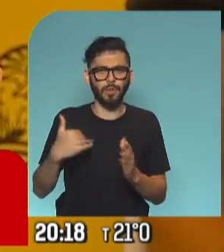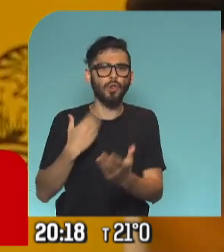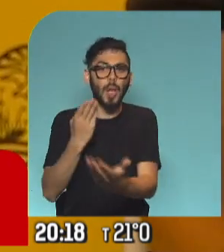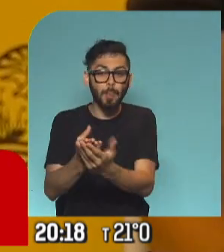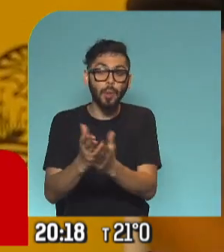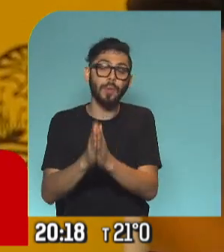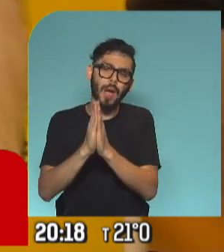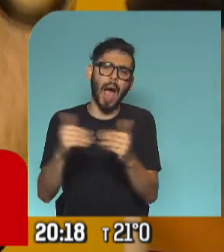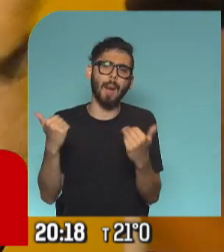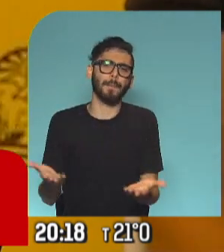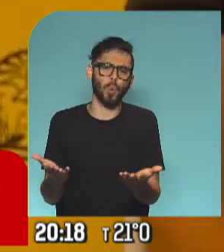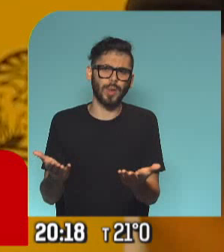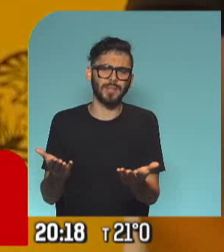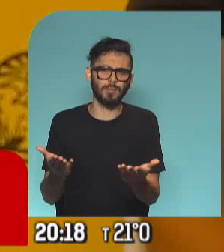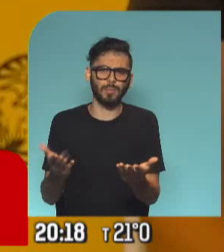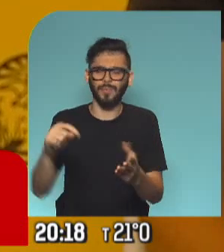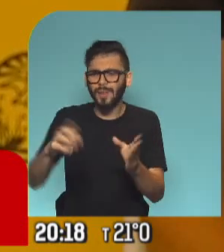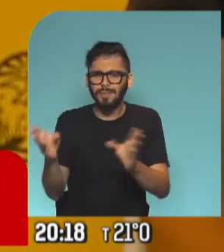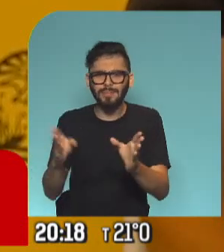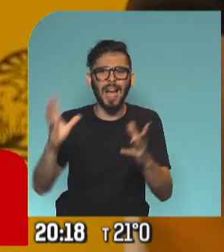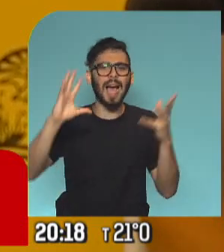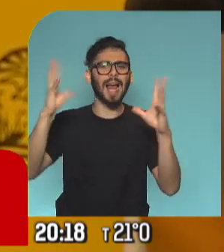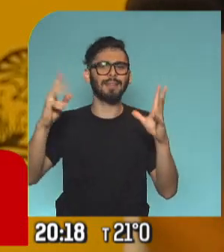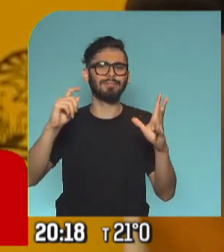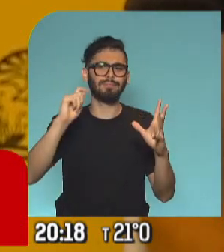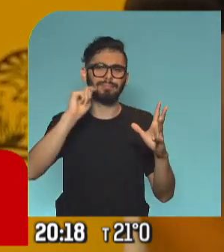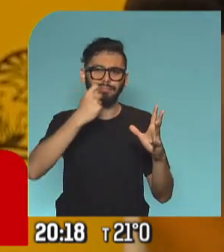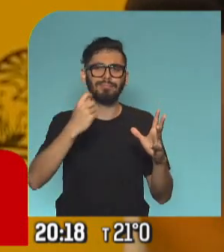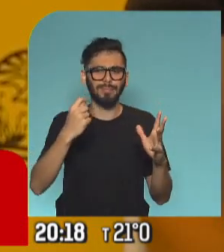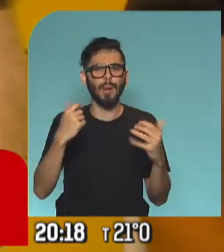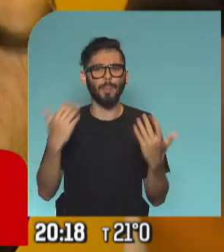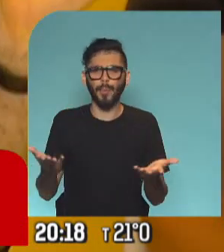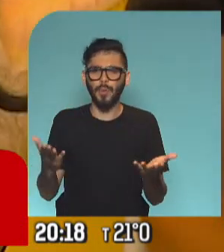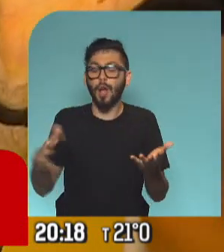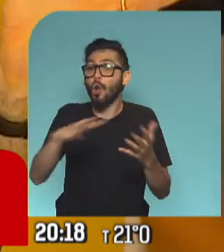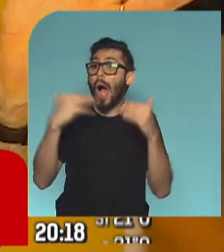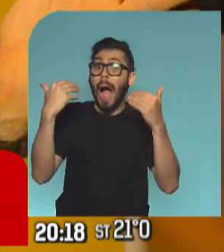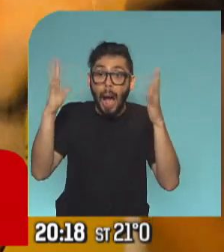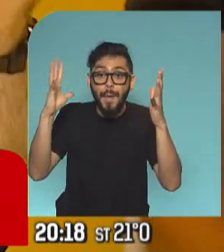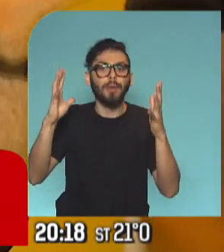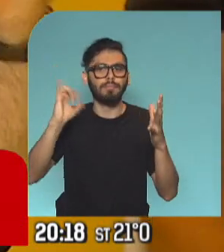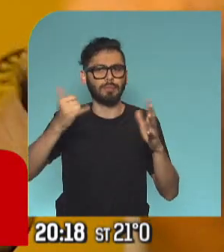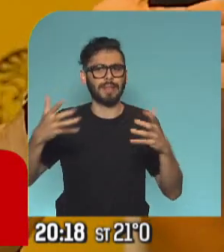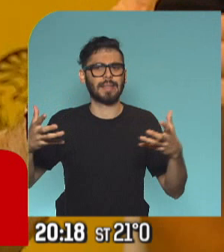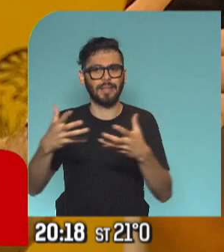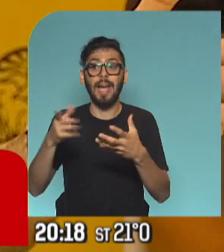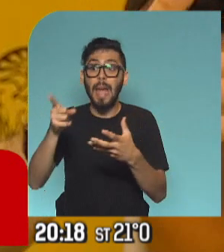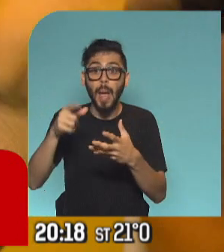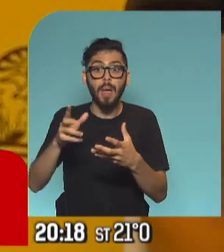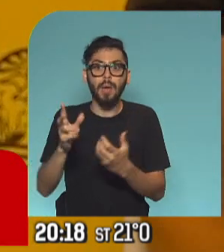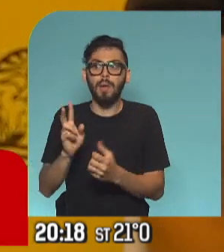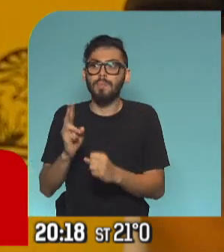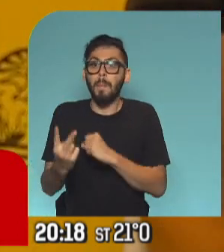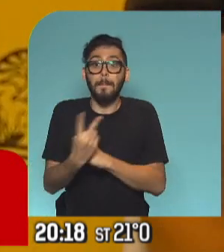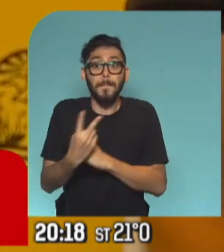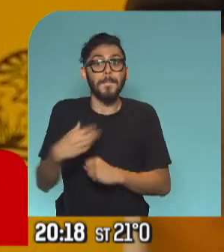aprovechemos esto, más ahora que viene el lindo clima. Juntarnos en el espacio abierto es mucho más seguro y